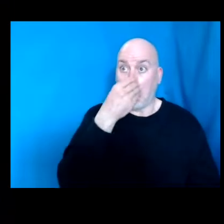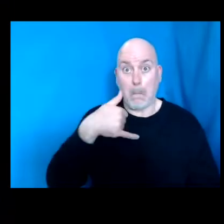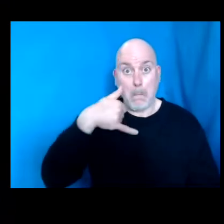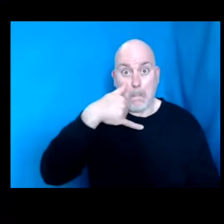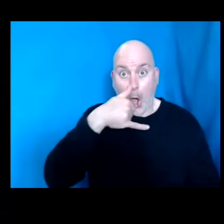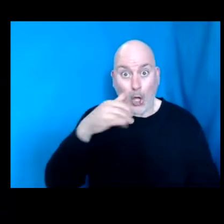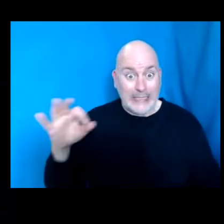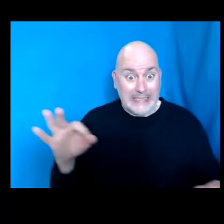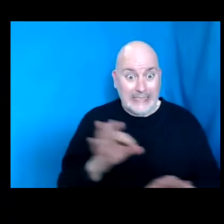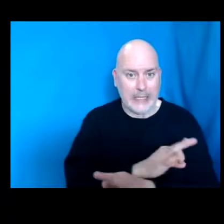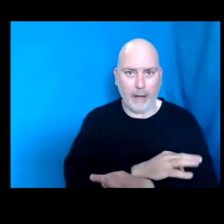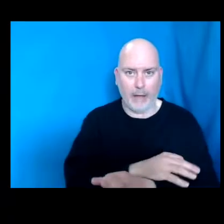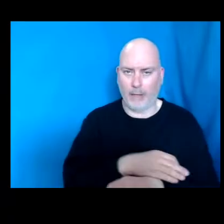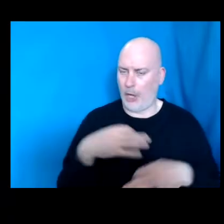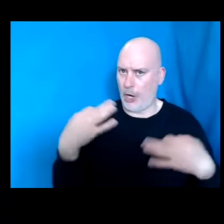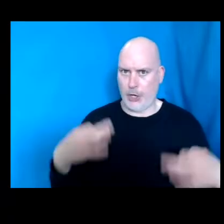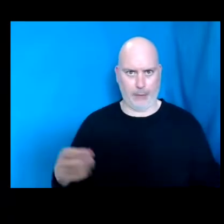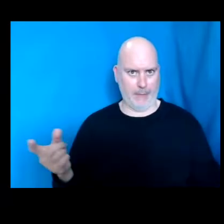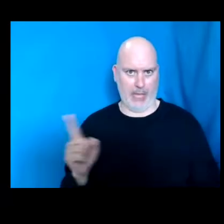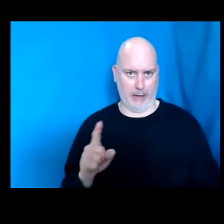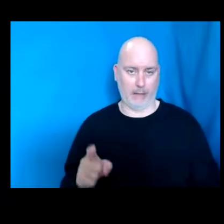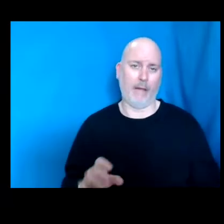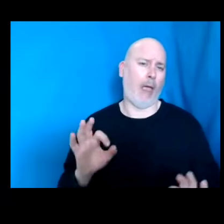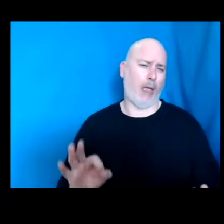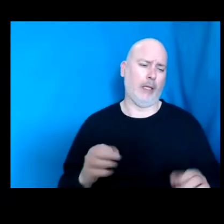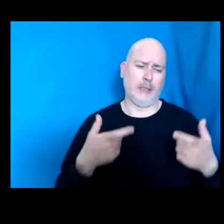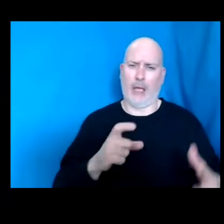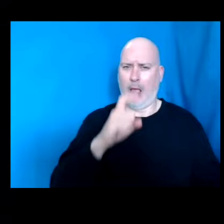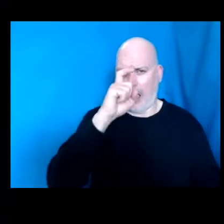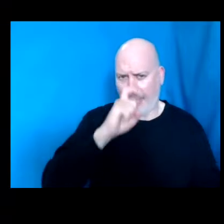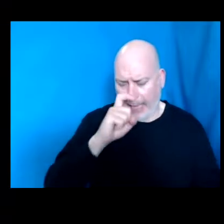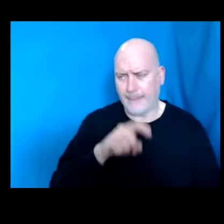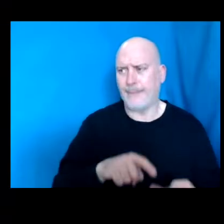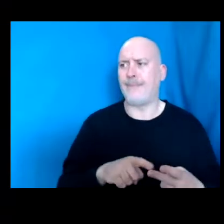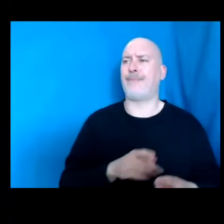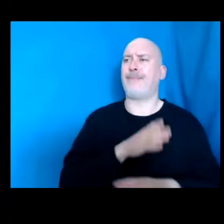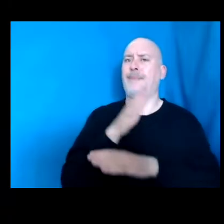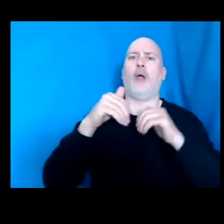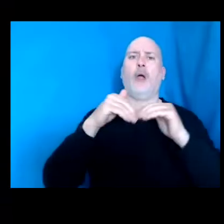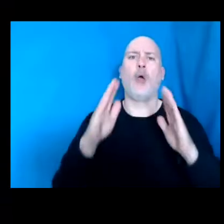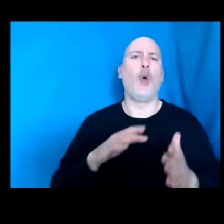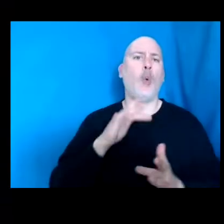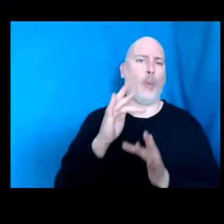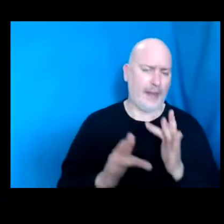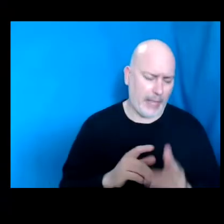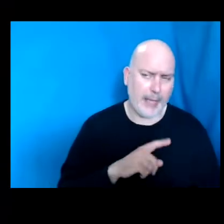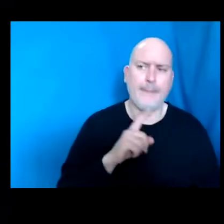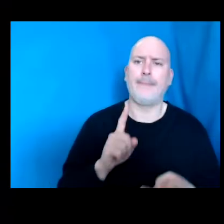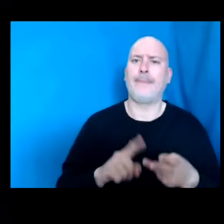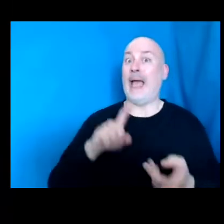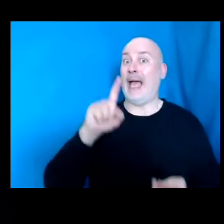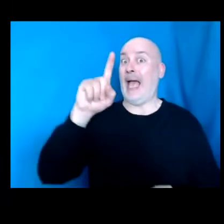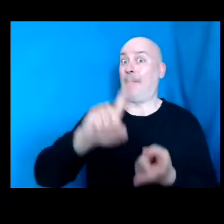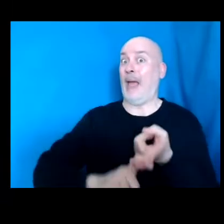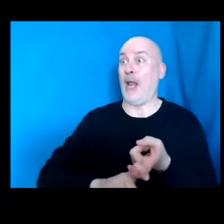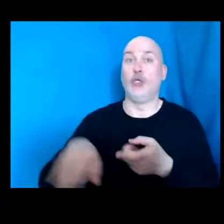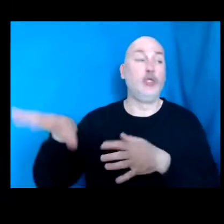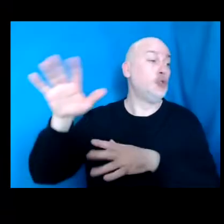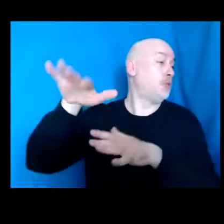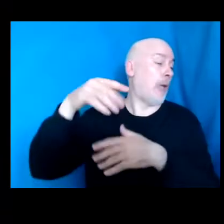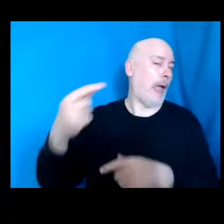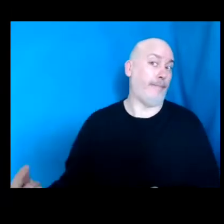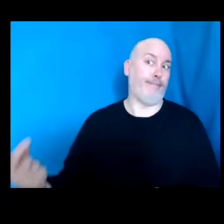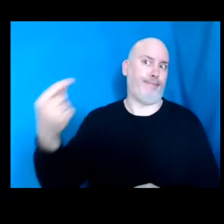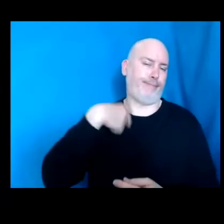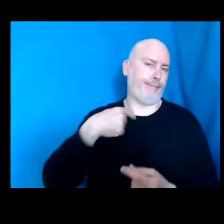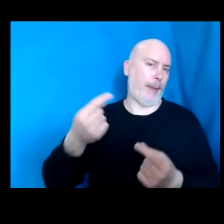por la edad, porque acuden a la guardería, porque comentábamos la presencia de hermanos que siempre nos van a traer virus de